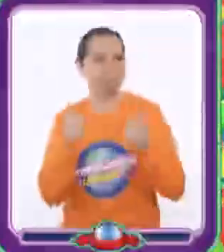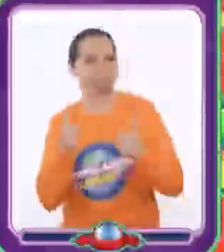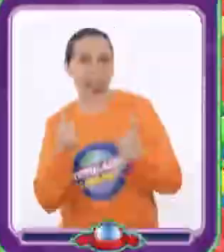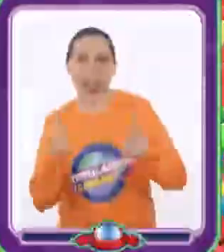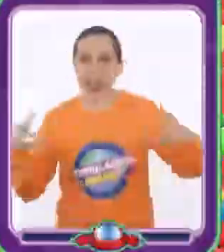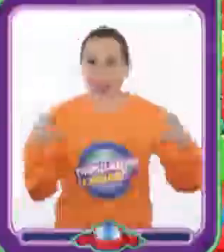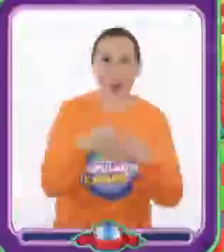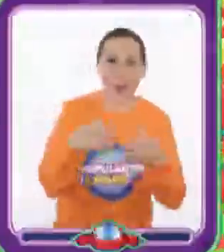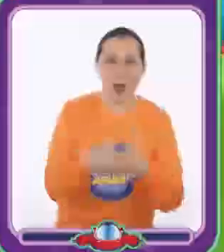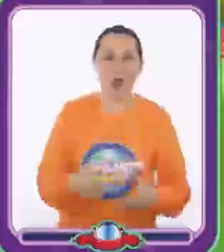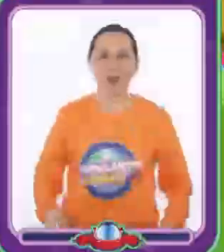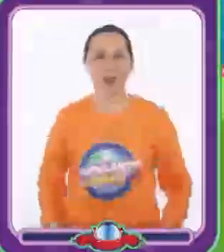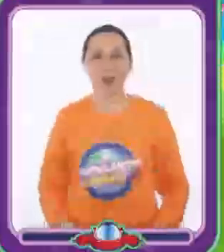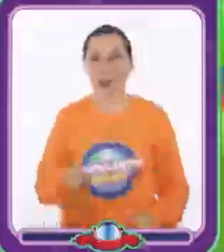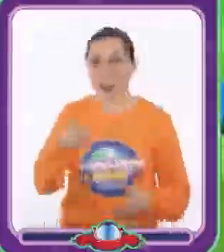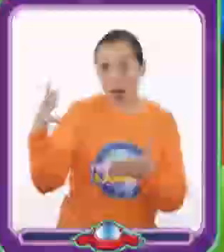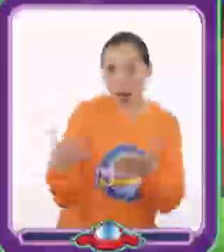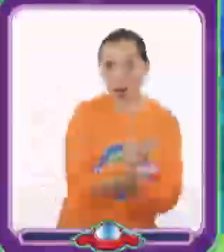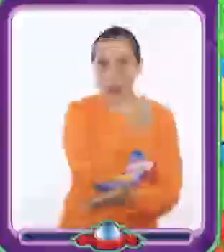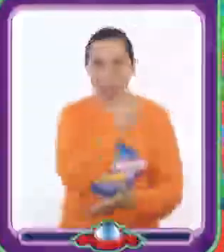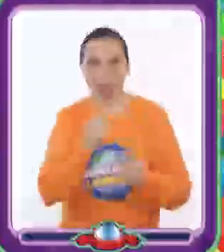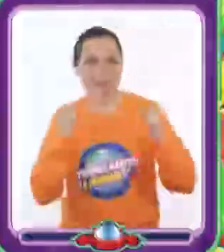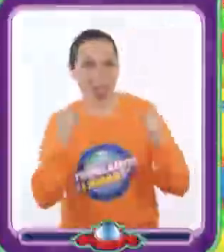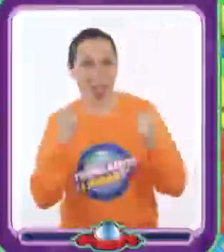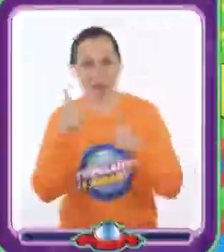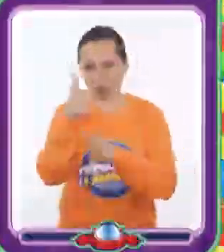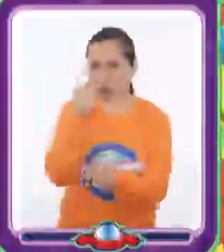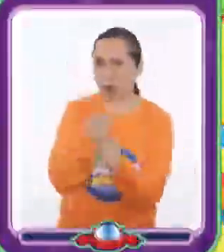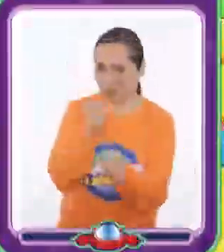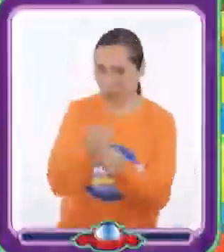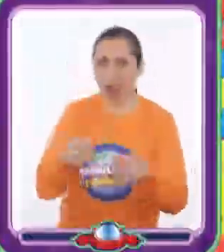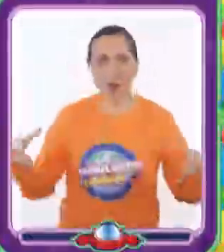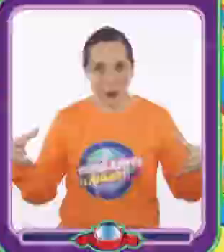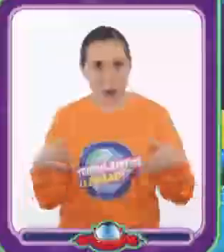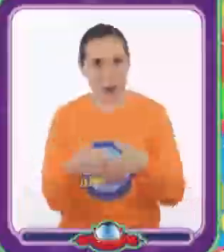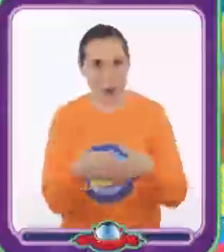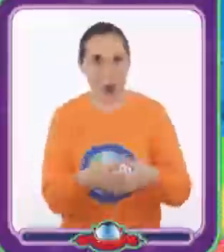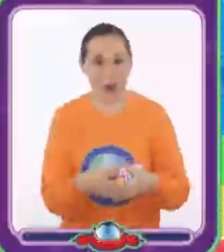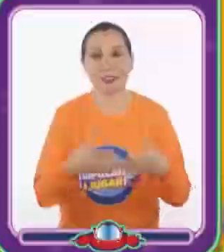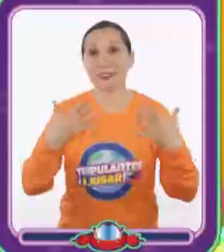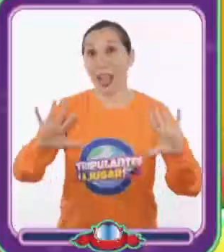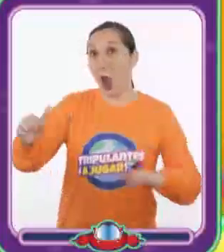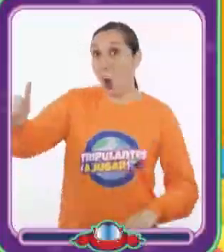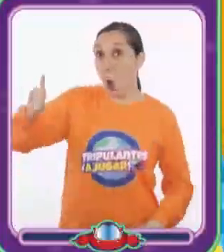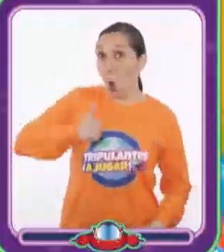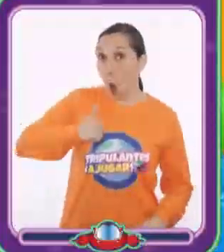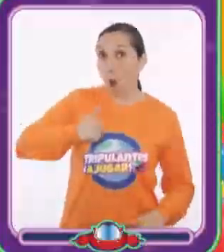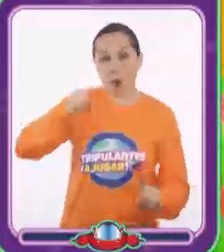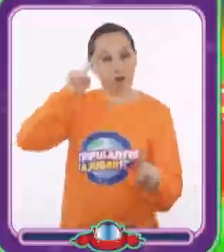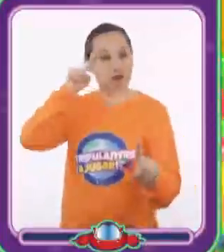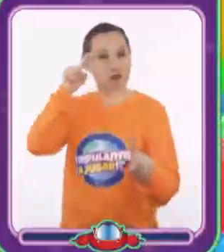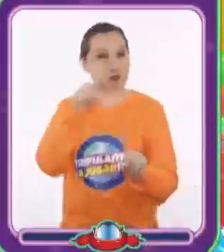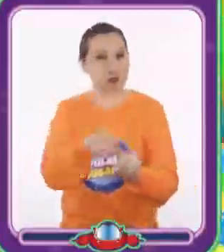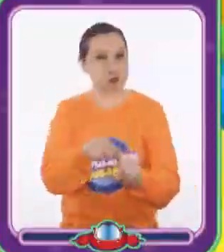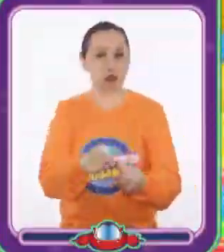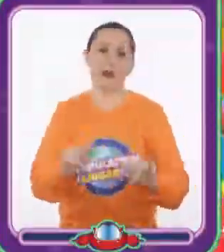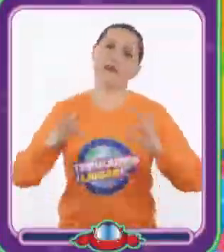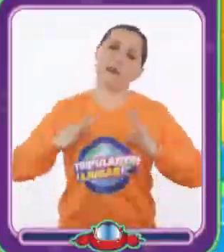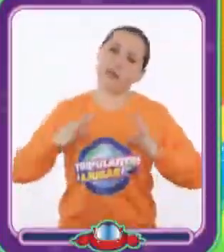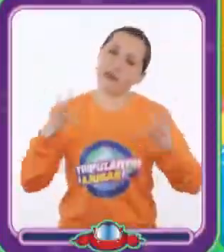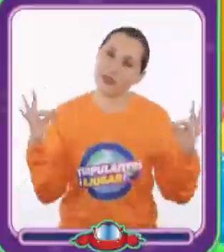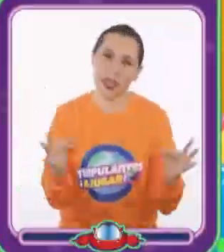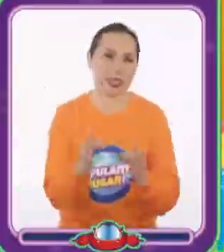¡Muy bien, tripulación! ¡Lo lograron! ¡Qué buen trabajo en equipo! ¡Hemos cumplido la misión!